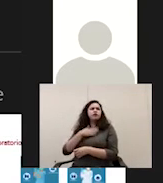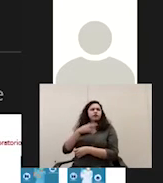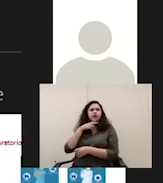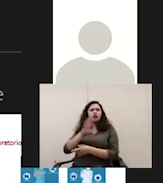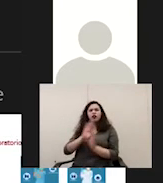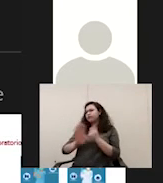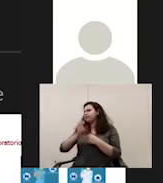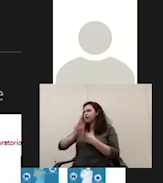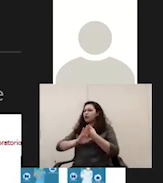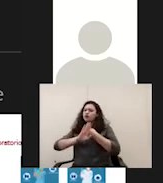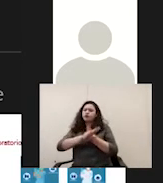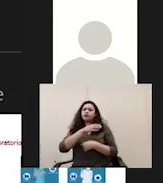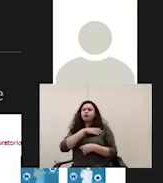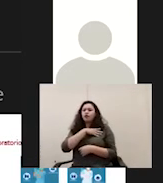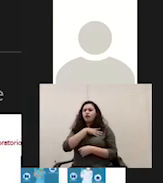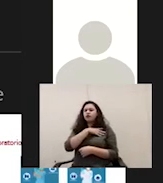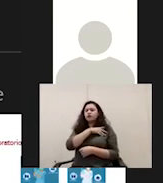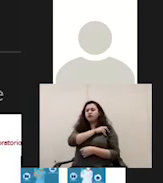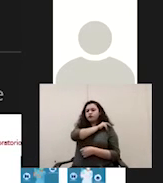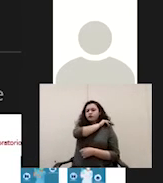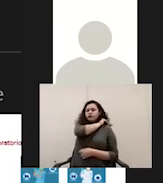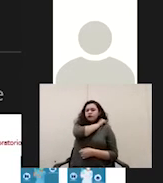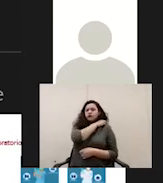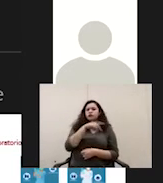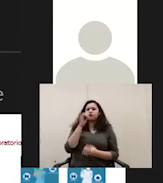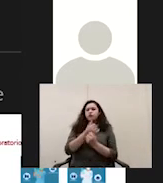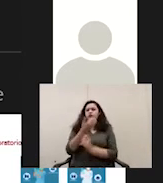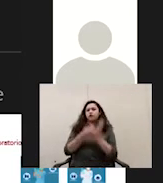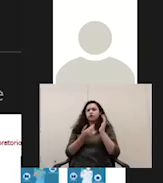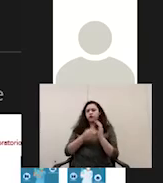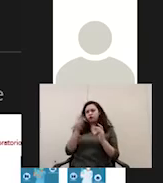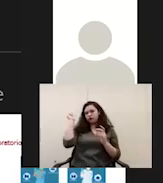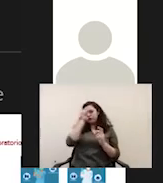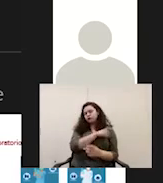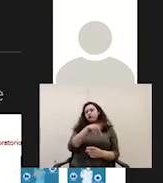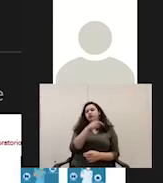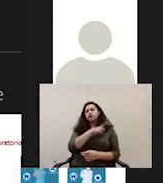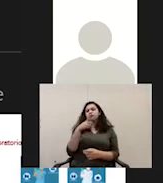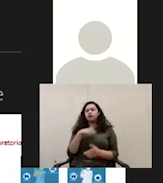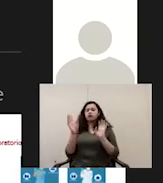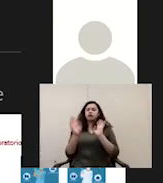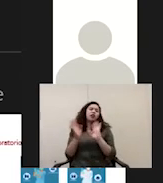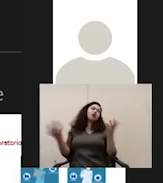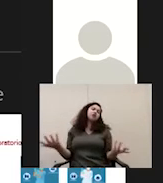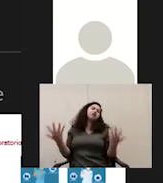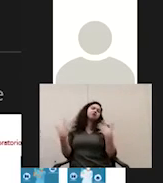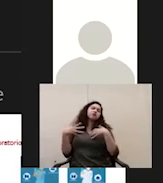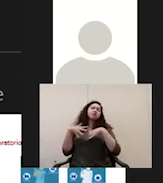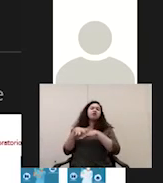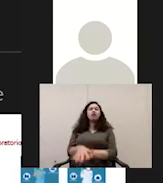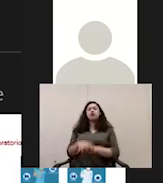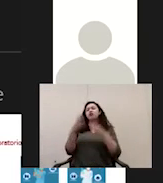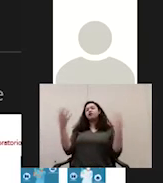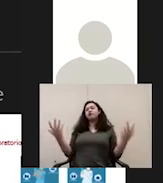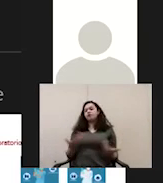hagan. En el caso de los talleres, pues es complicado, pero se va a tener que adaptar o se va a tener que